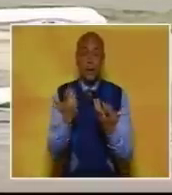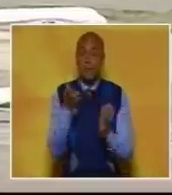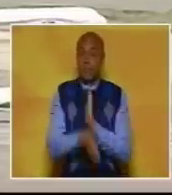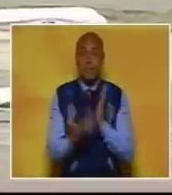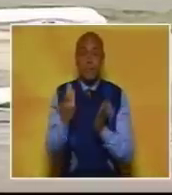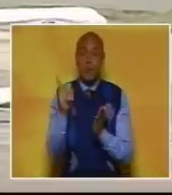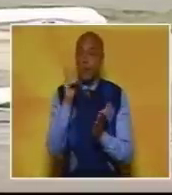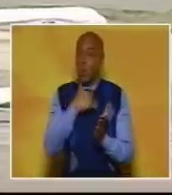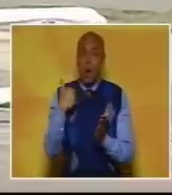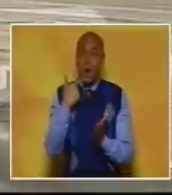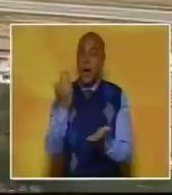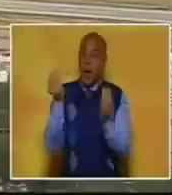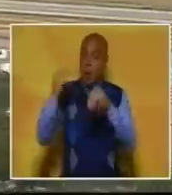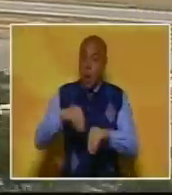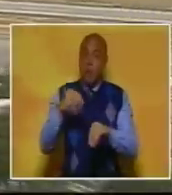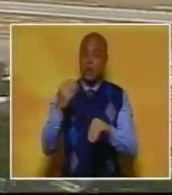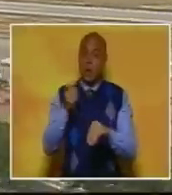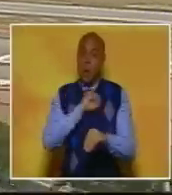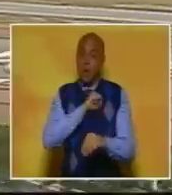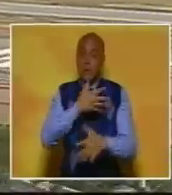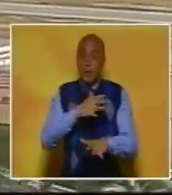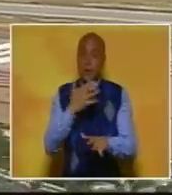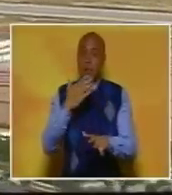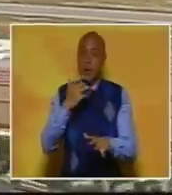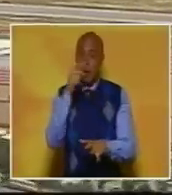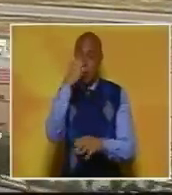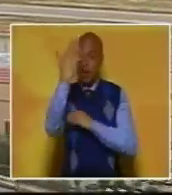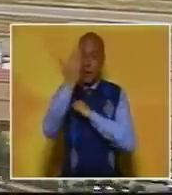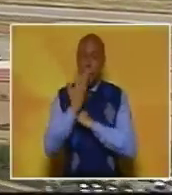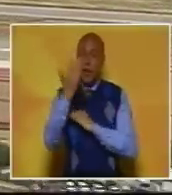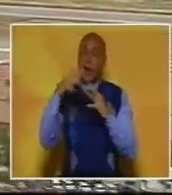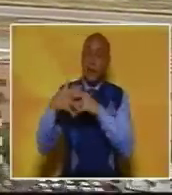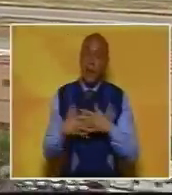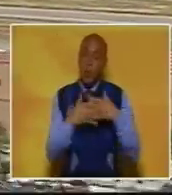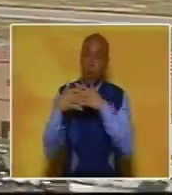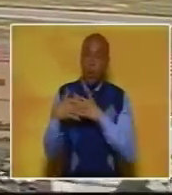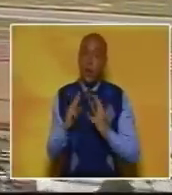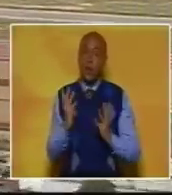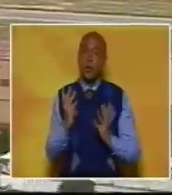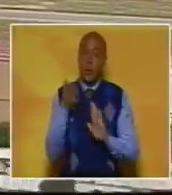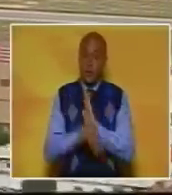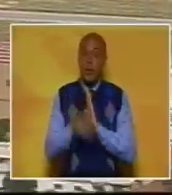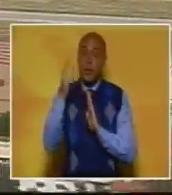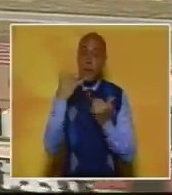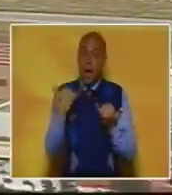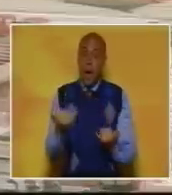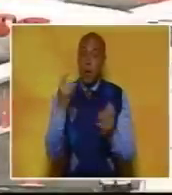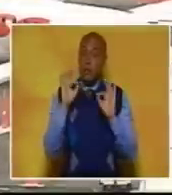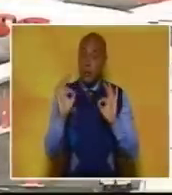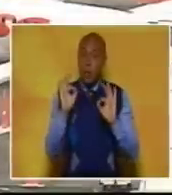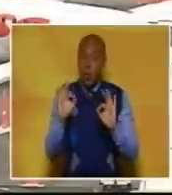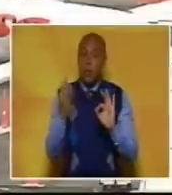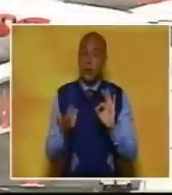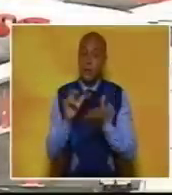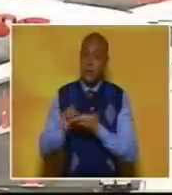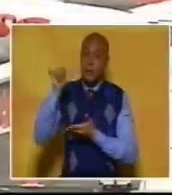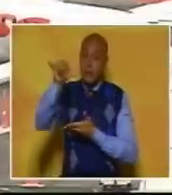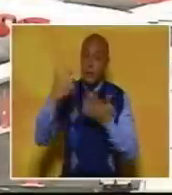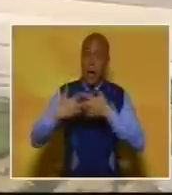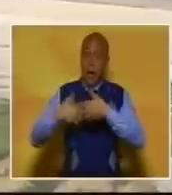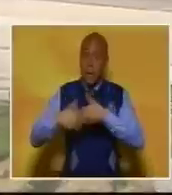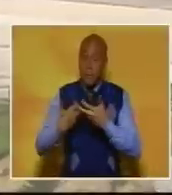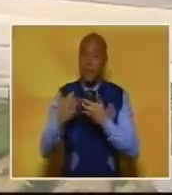dispuestas a hacer negocios por temor a ser sancionados por Estados Unidos. Considera necesario cuidar las frecuencias de las líneas